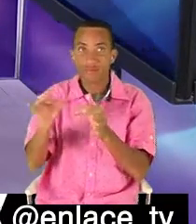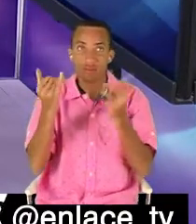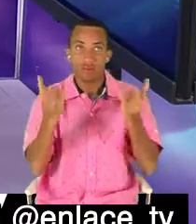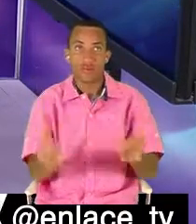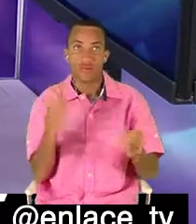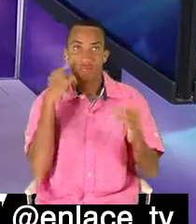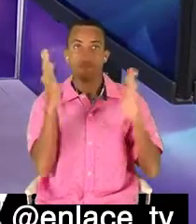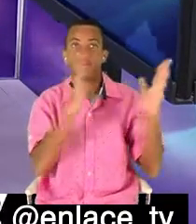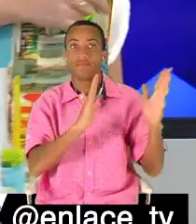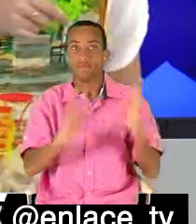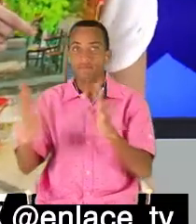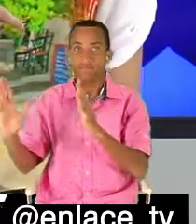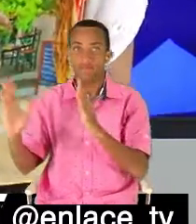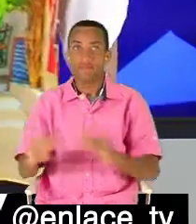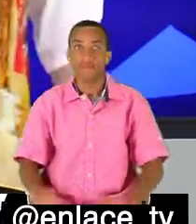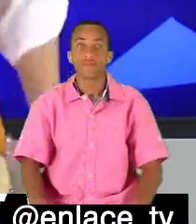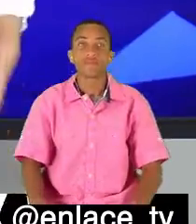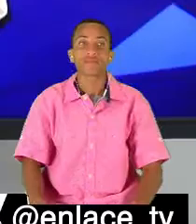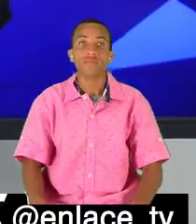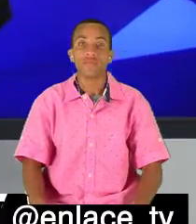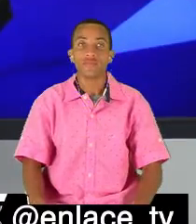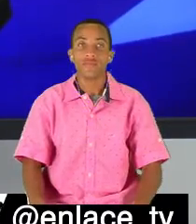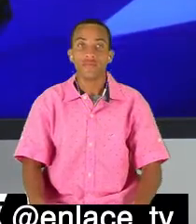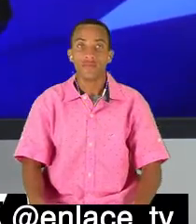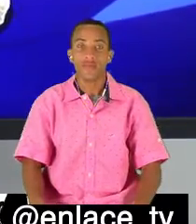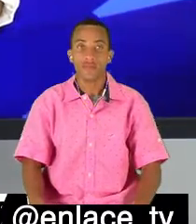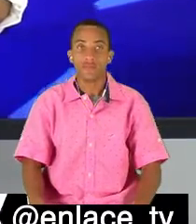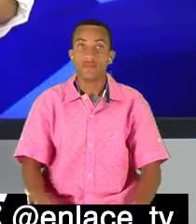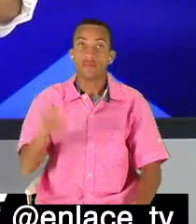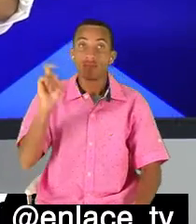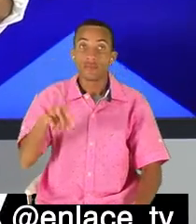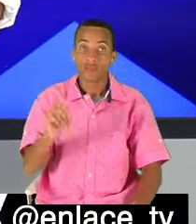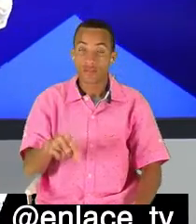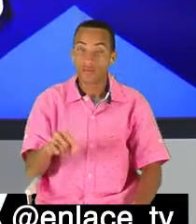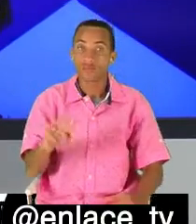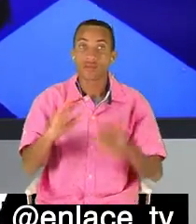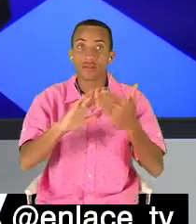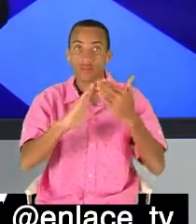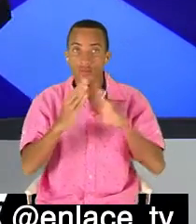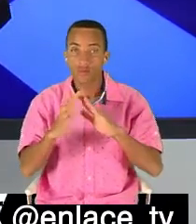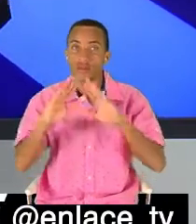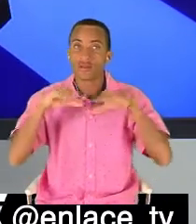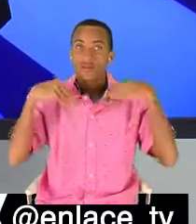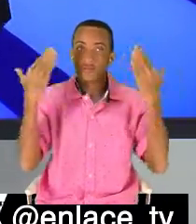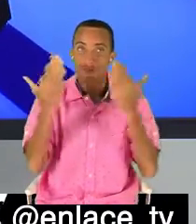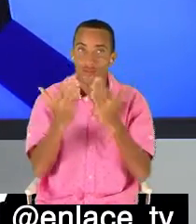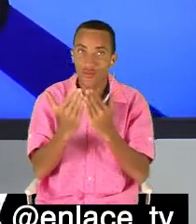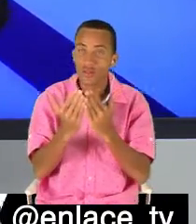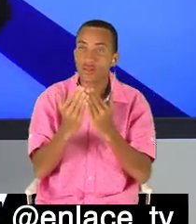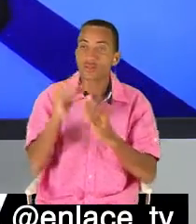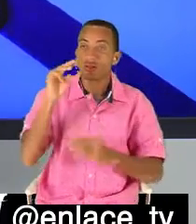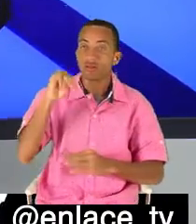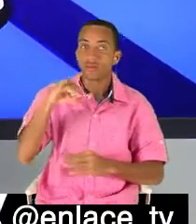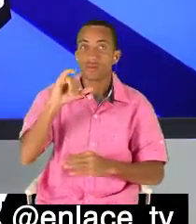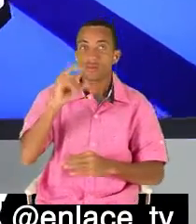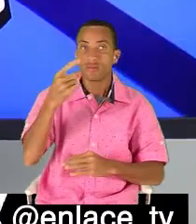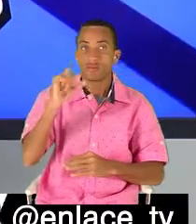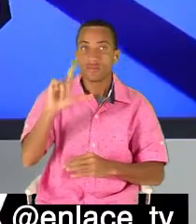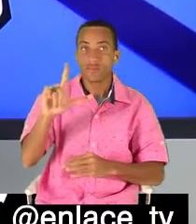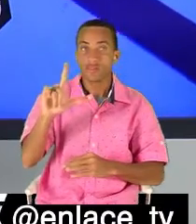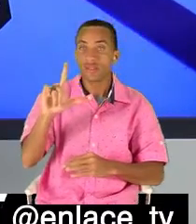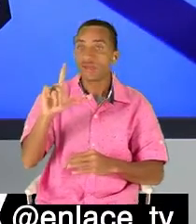nuestros titulares. Fue necesario evacuar a la comunidad educativa del Colegio Miguel Antonio Caro y a